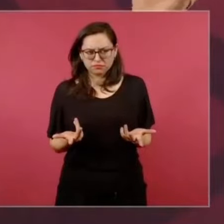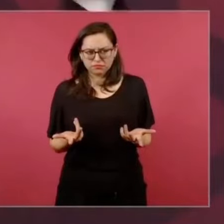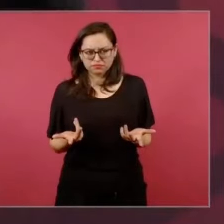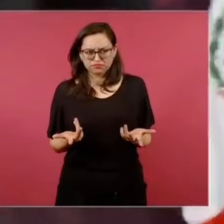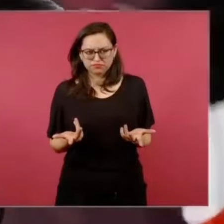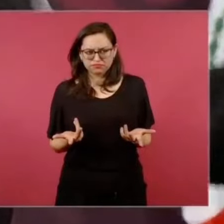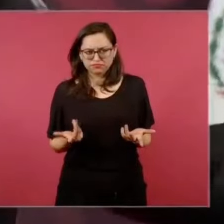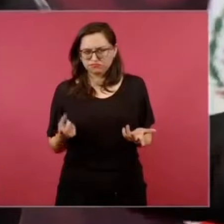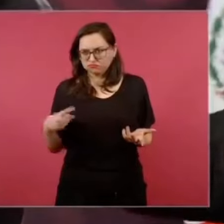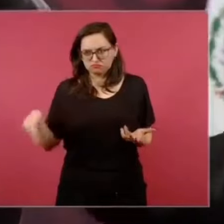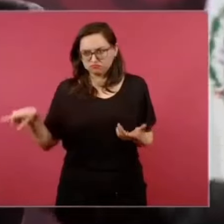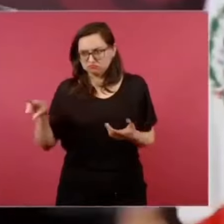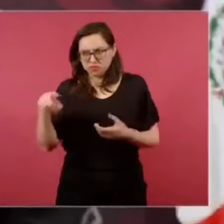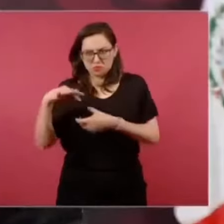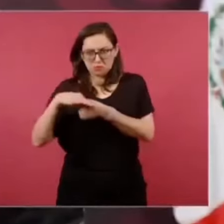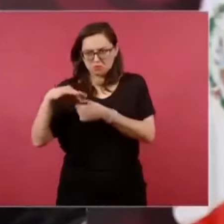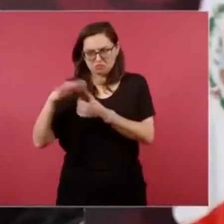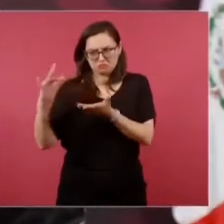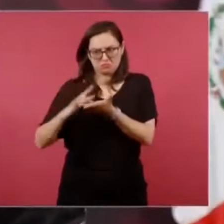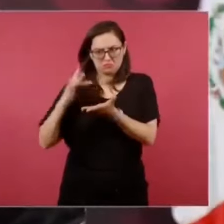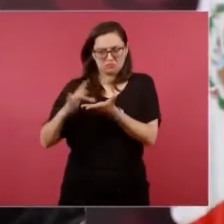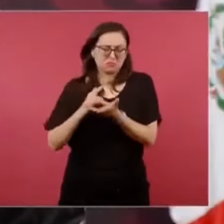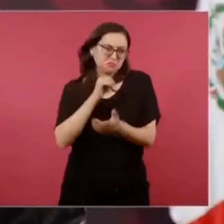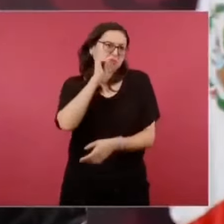que el pueblo se rebele.